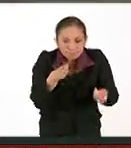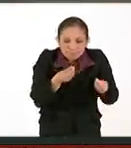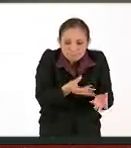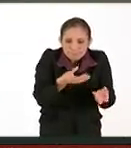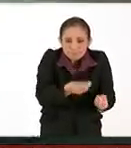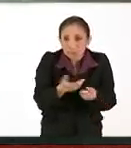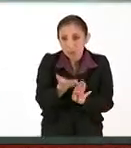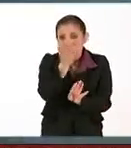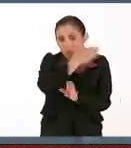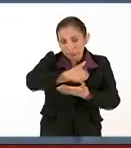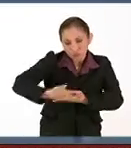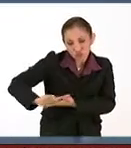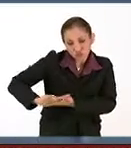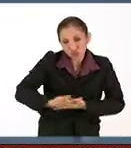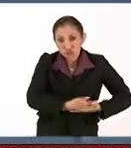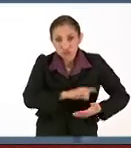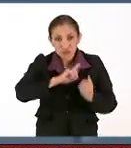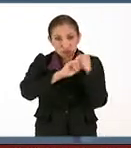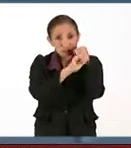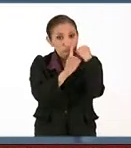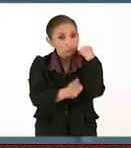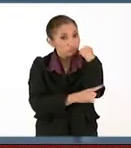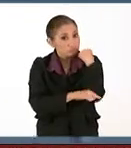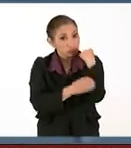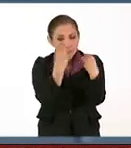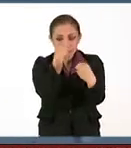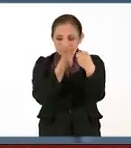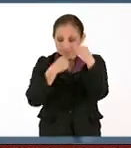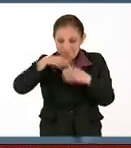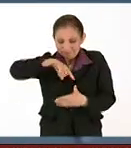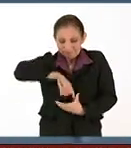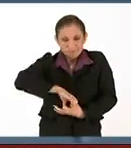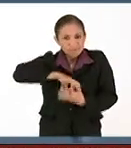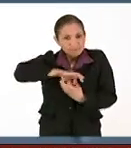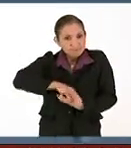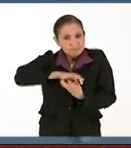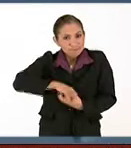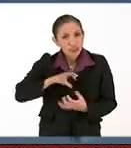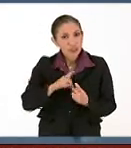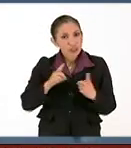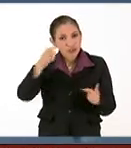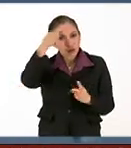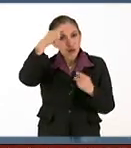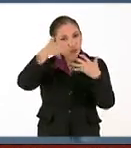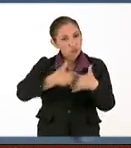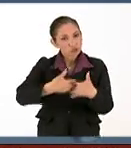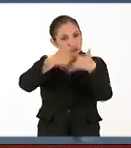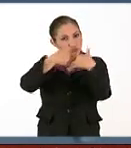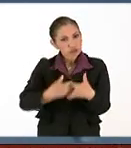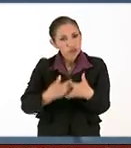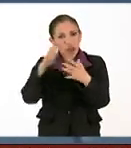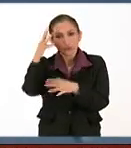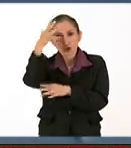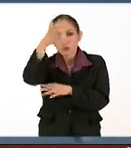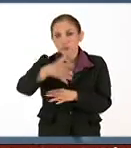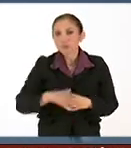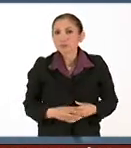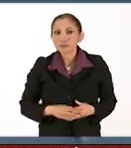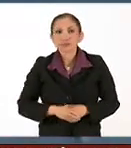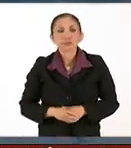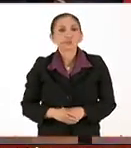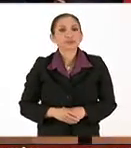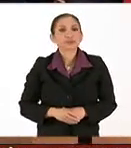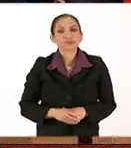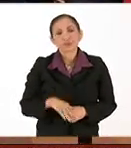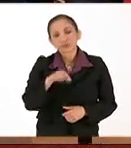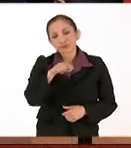también desde antes, desde inútero. La desnutrición in útero me va a afectar seriamente el desarrollo cerebral del niño y del futuro adulto.